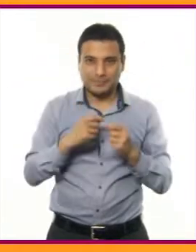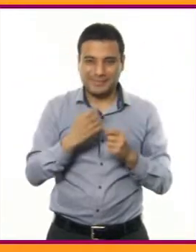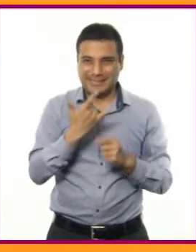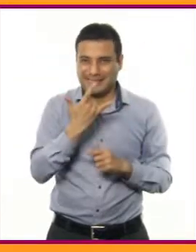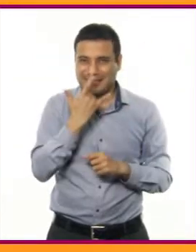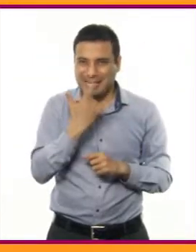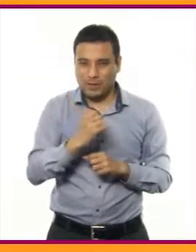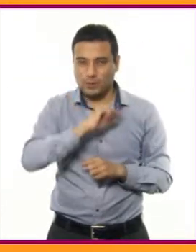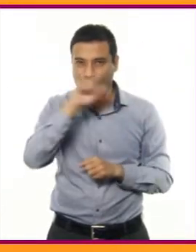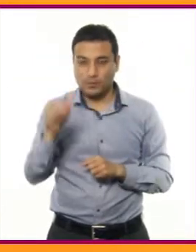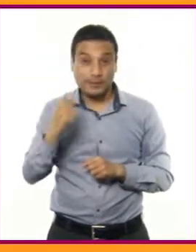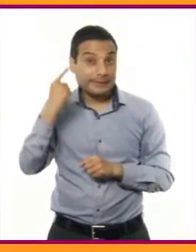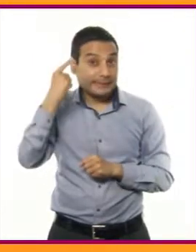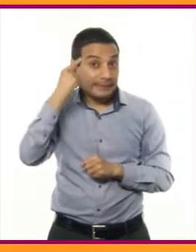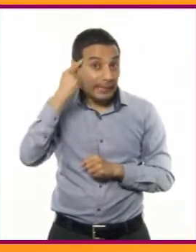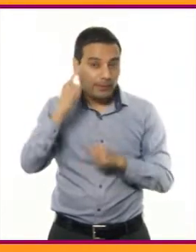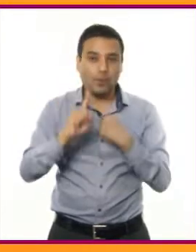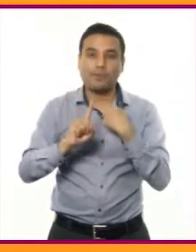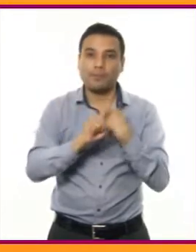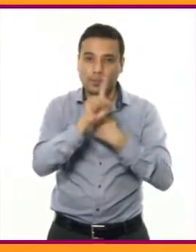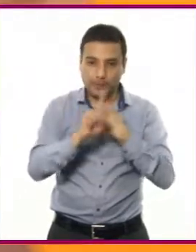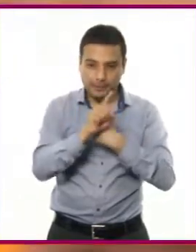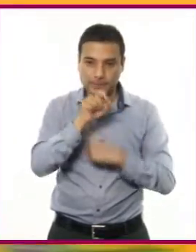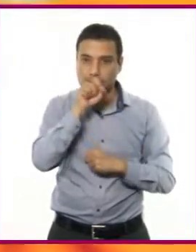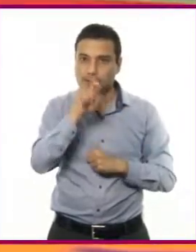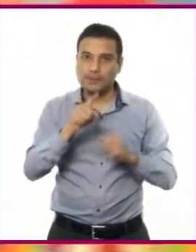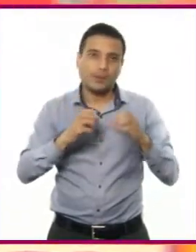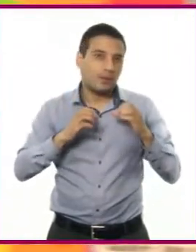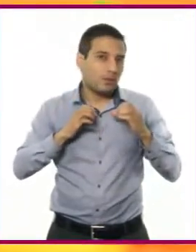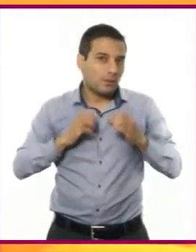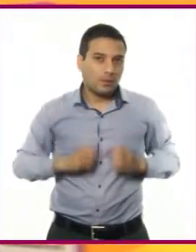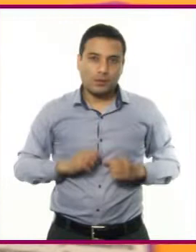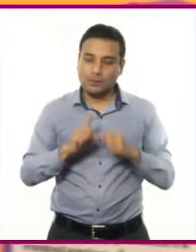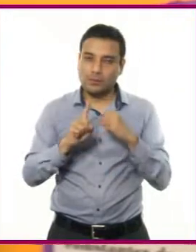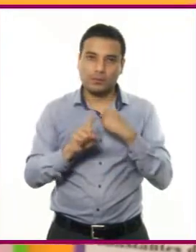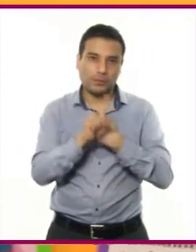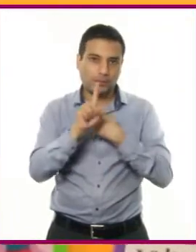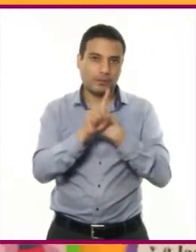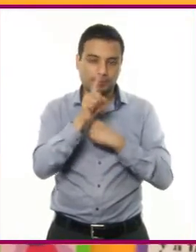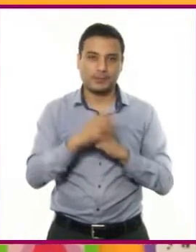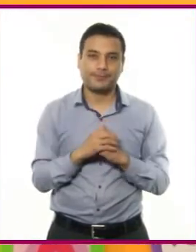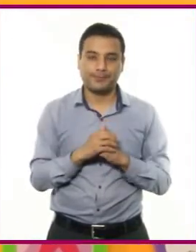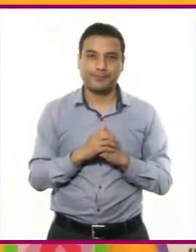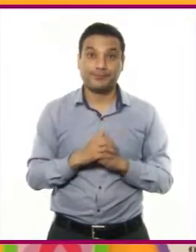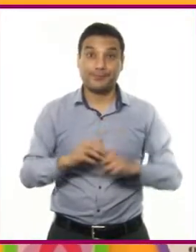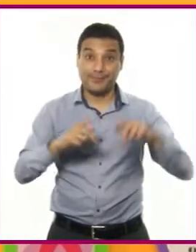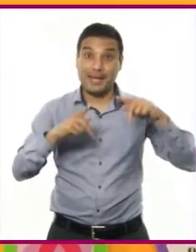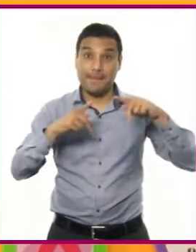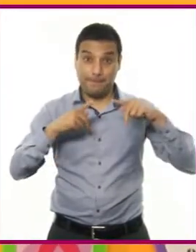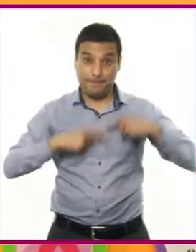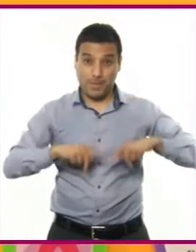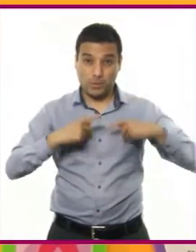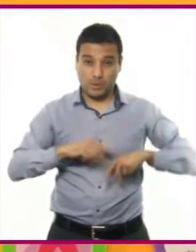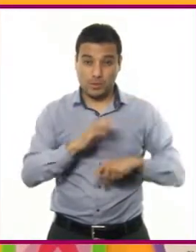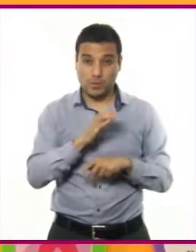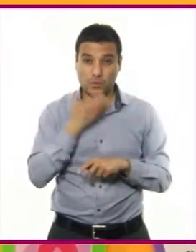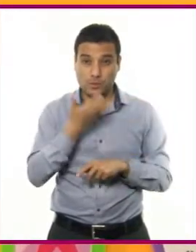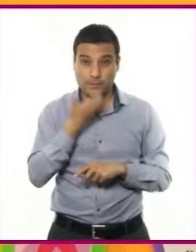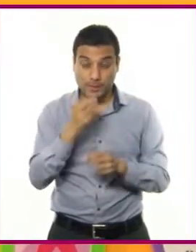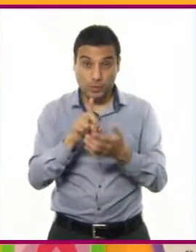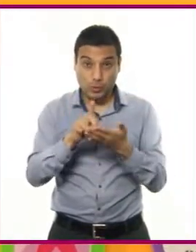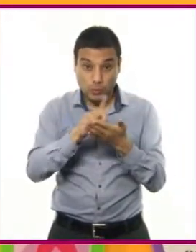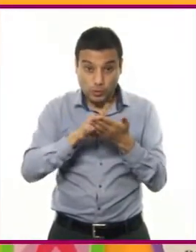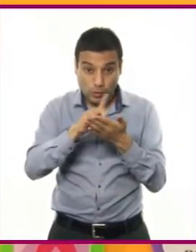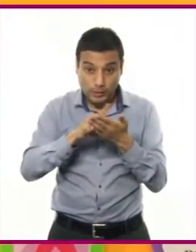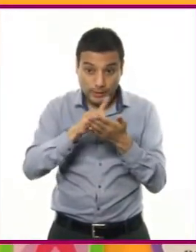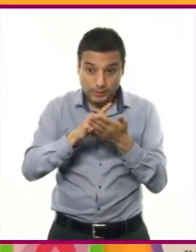problemas tanto para el cerebro como para el resto del cuerpo. Las personas que consumen sustancias adictivas